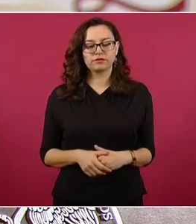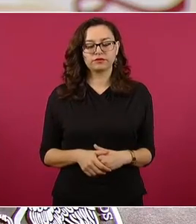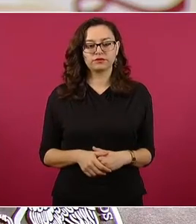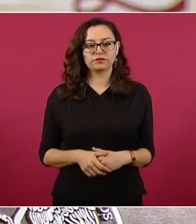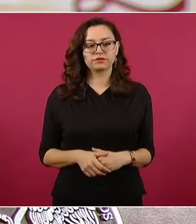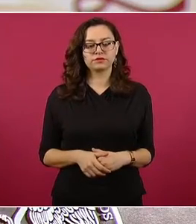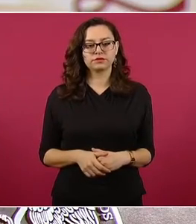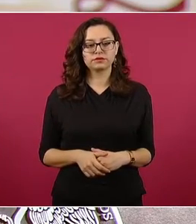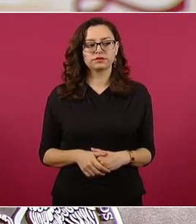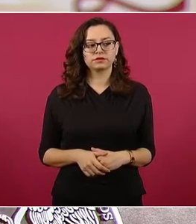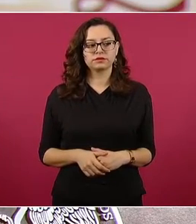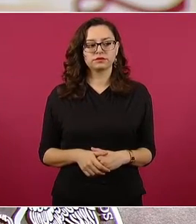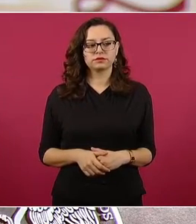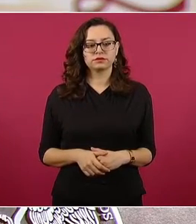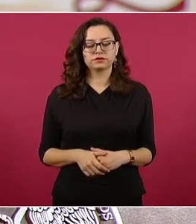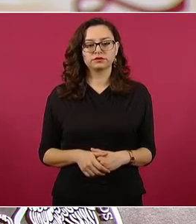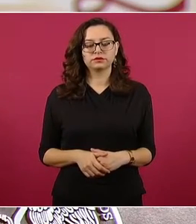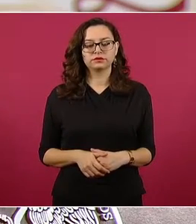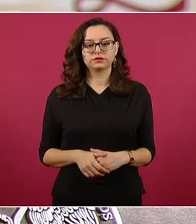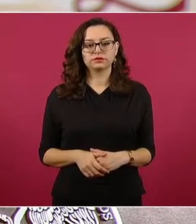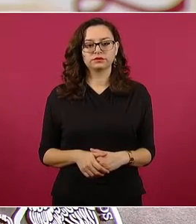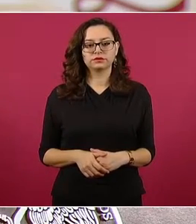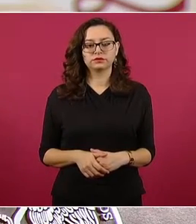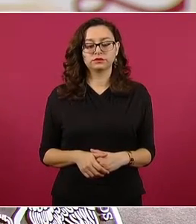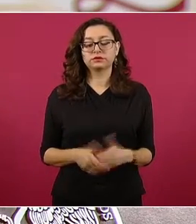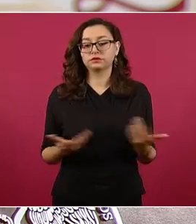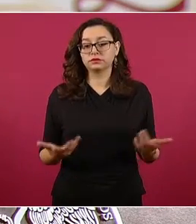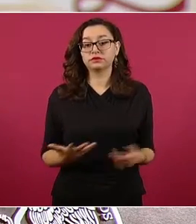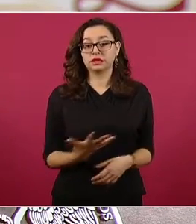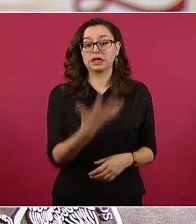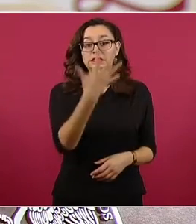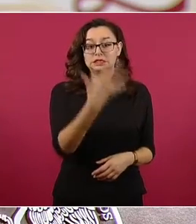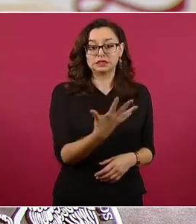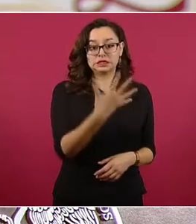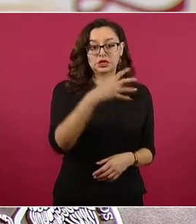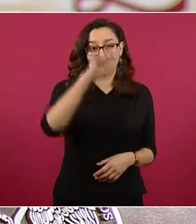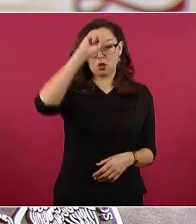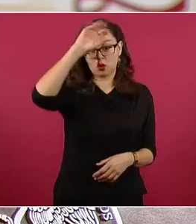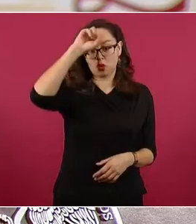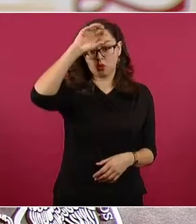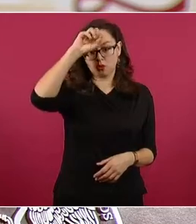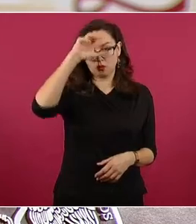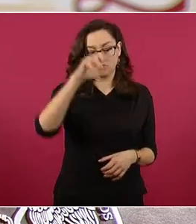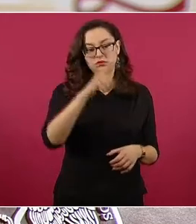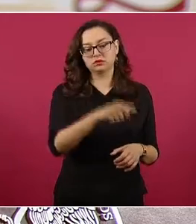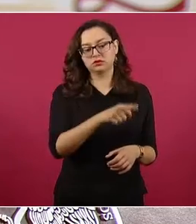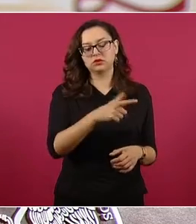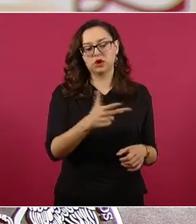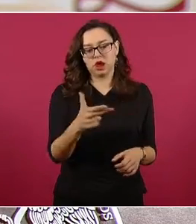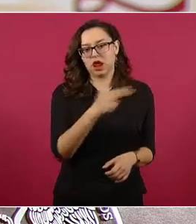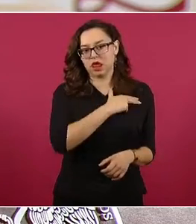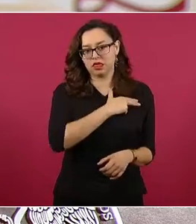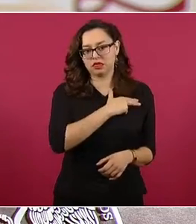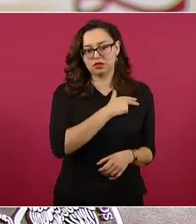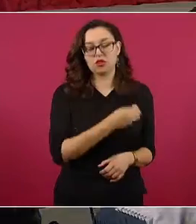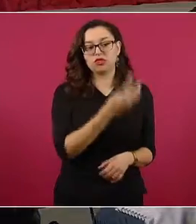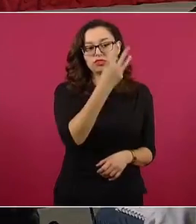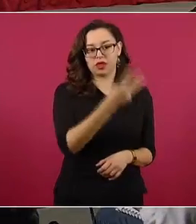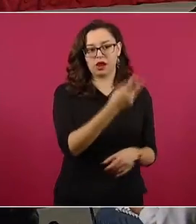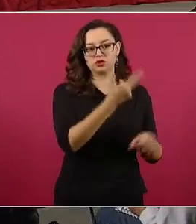Les informaré en la situación de salud de los 5 trabajadores. Como ya se informó ayer, continúan 3